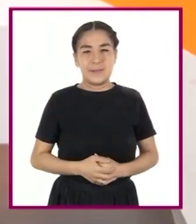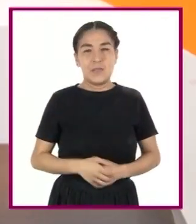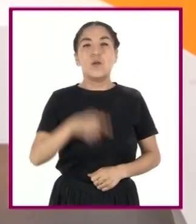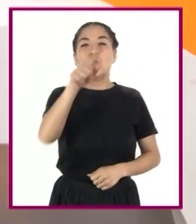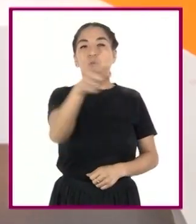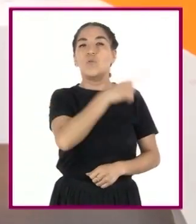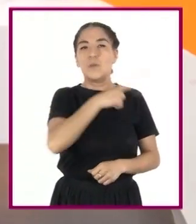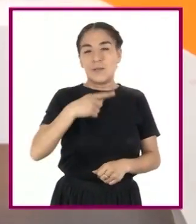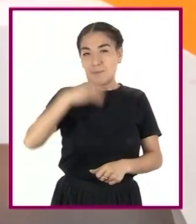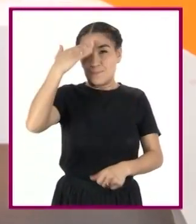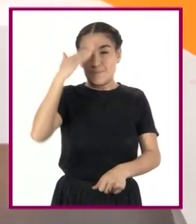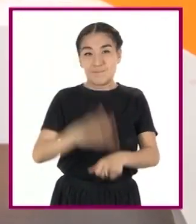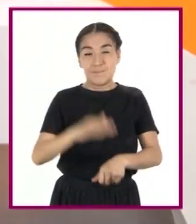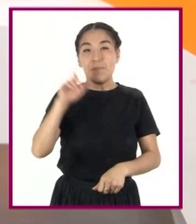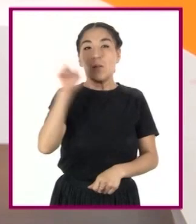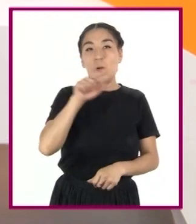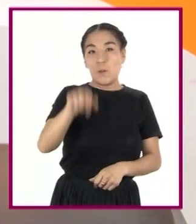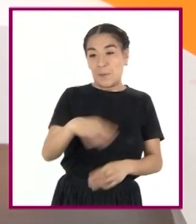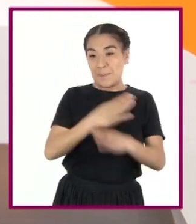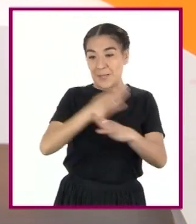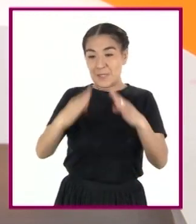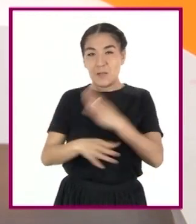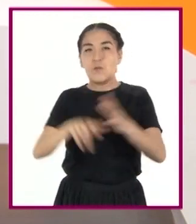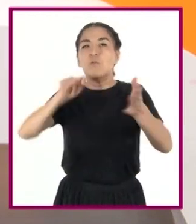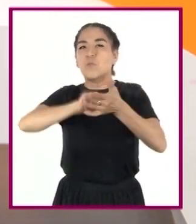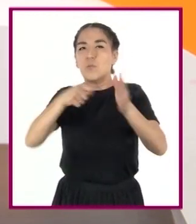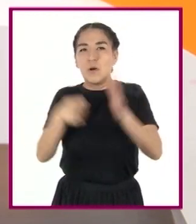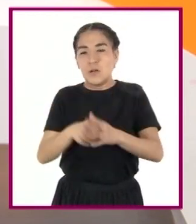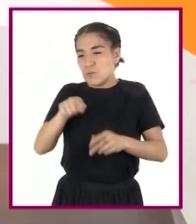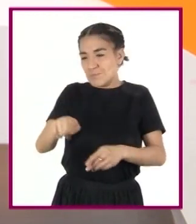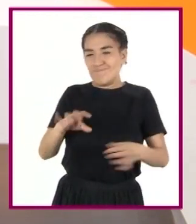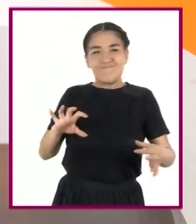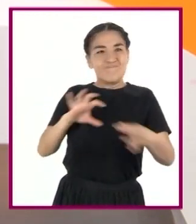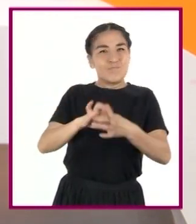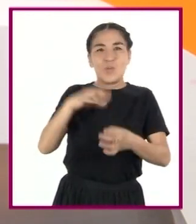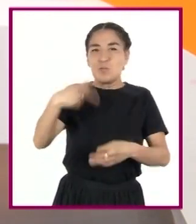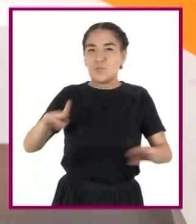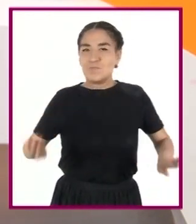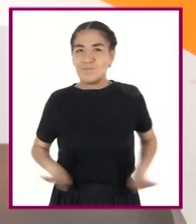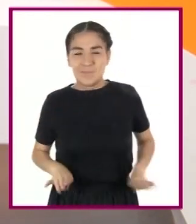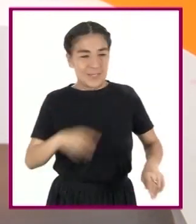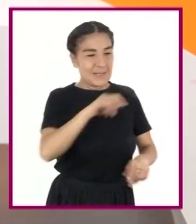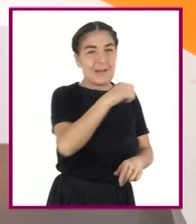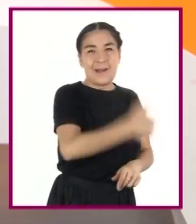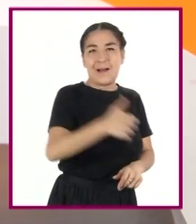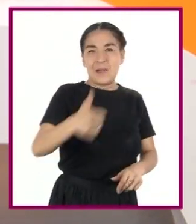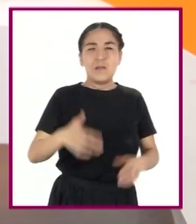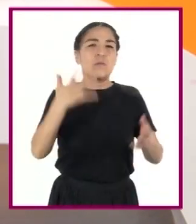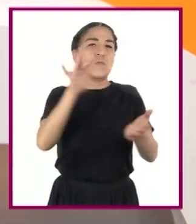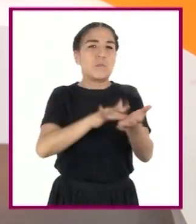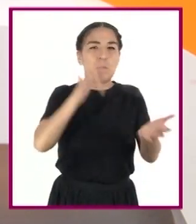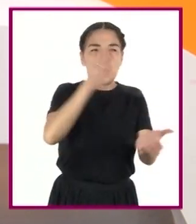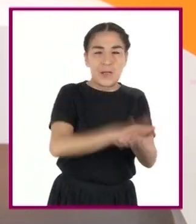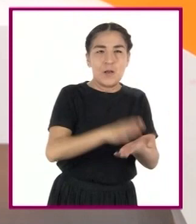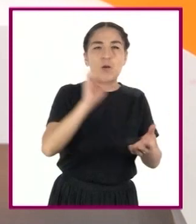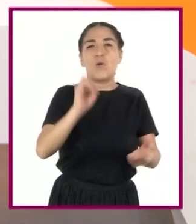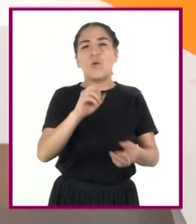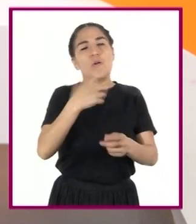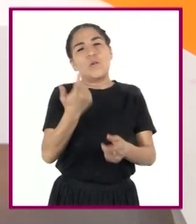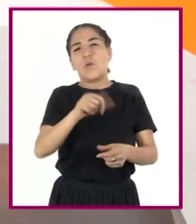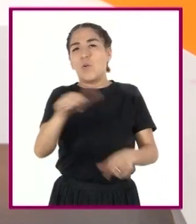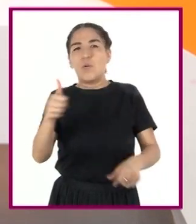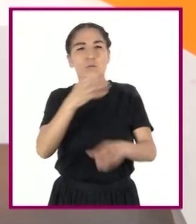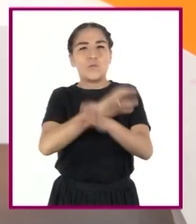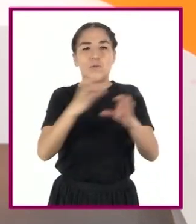en cuenta que cada material requiere de una técnica y unión determinada, ya sea con un tipo de pegamento o una fijación